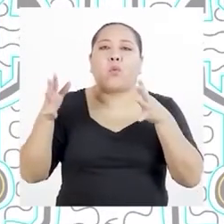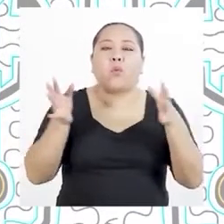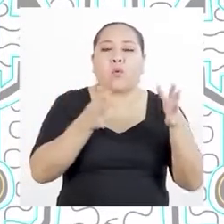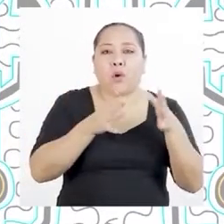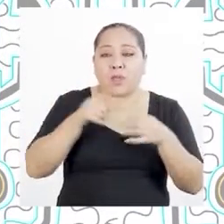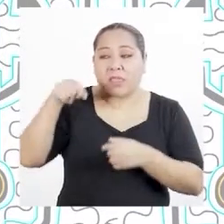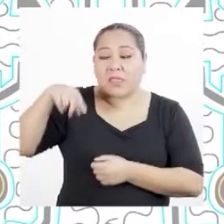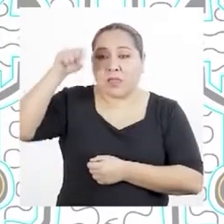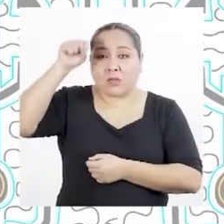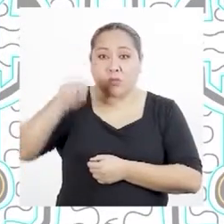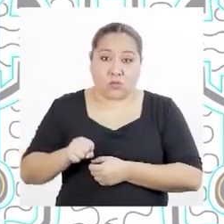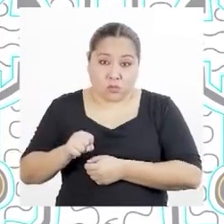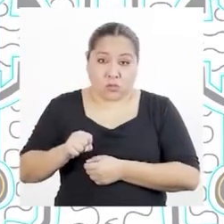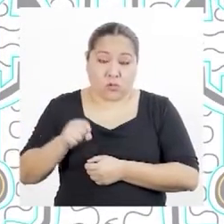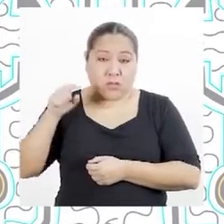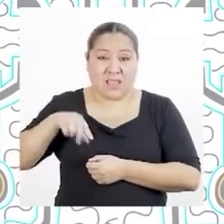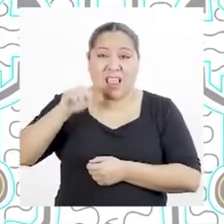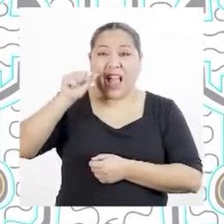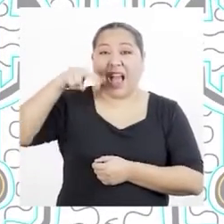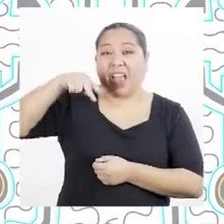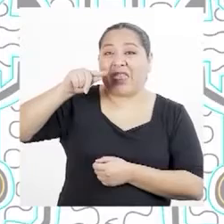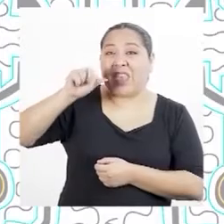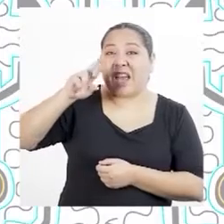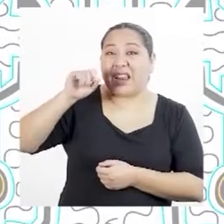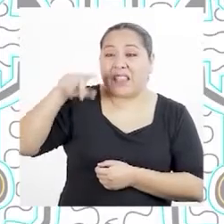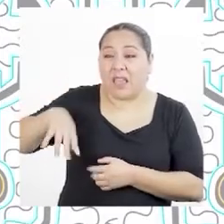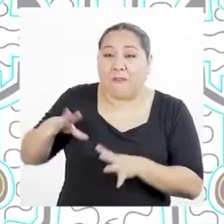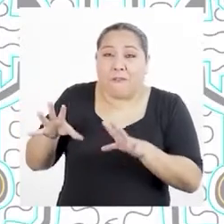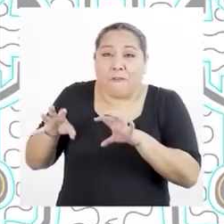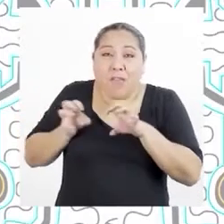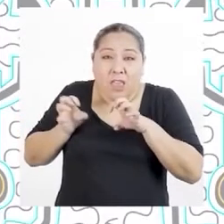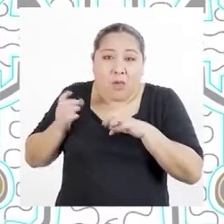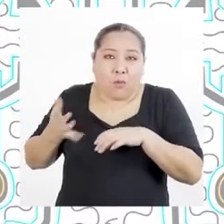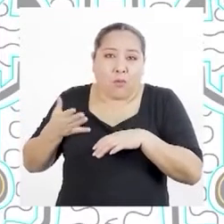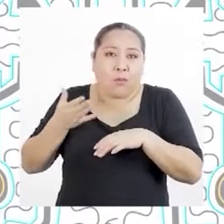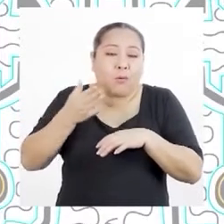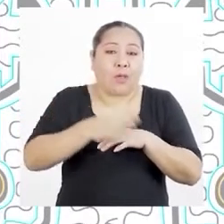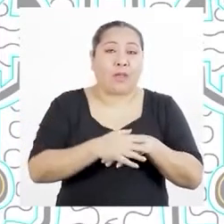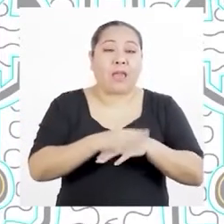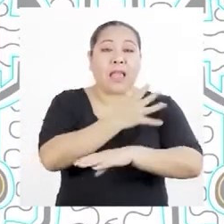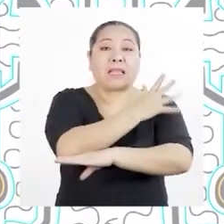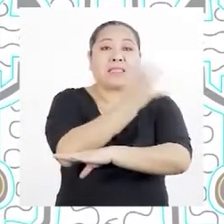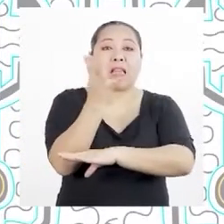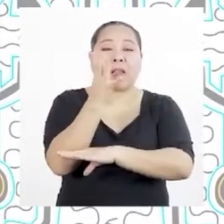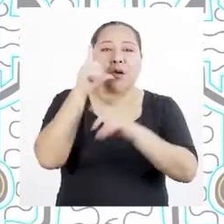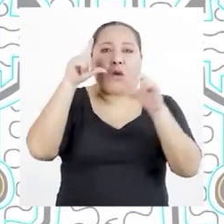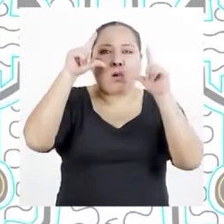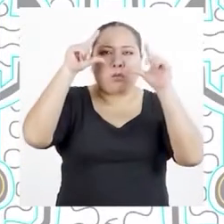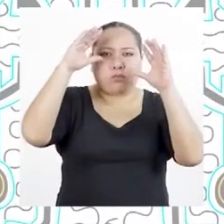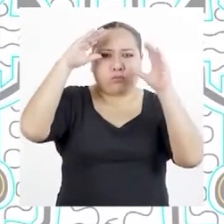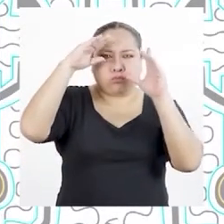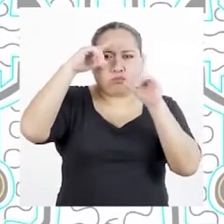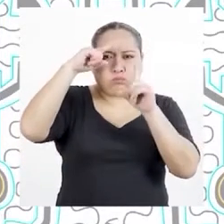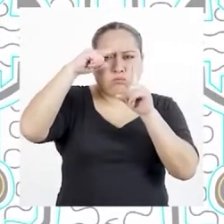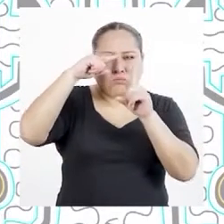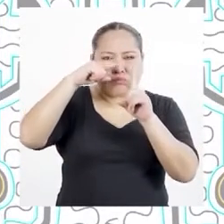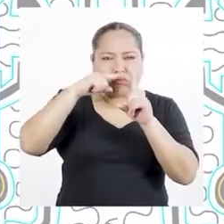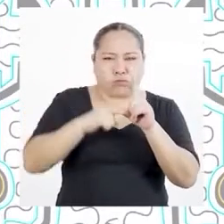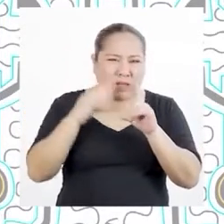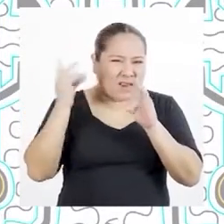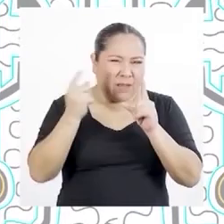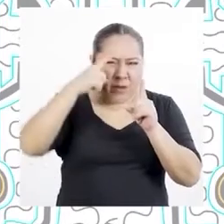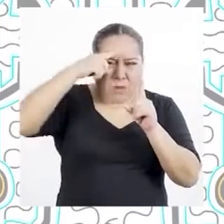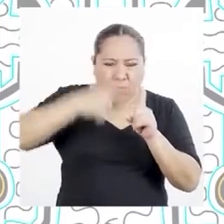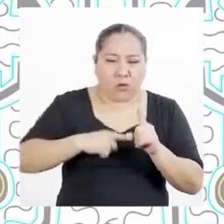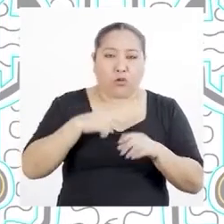del sur, de la Antártida, y ocasiona que la temperatura de la selva descienda rápidamente. Se presenta todos